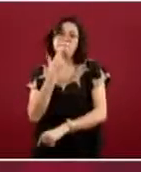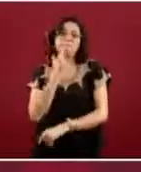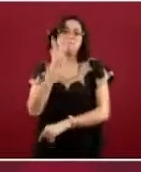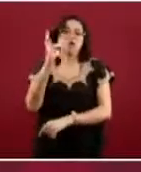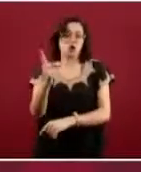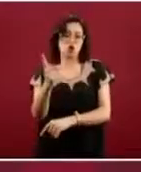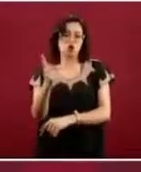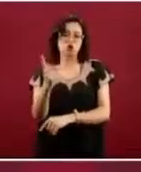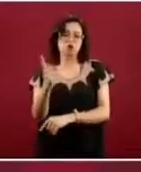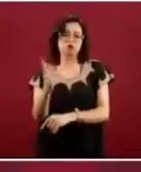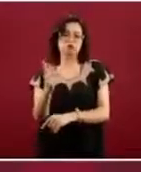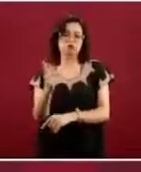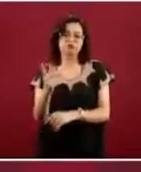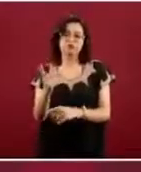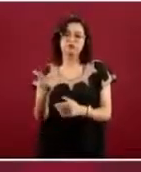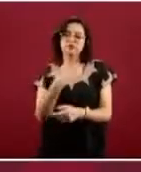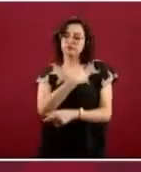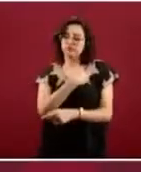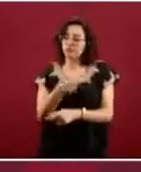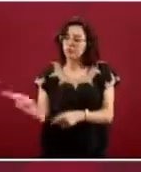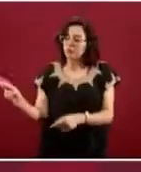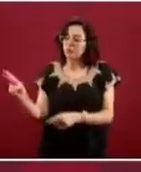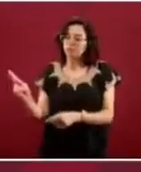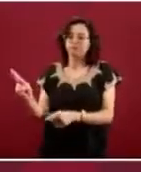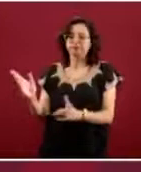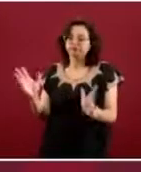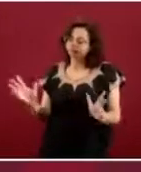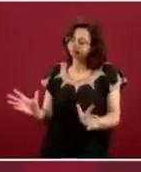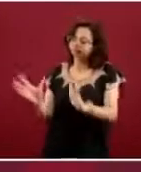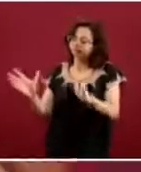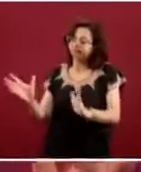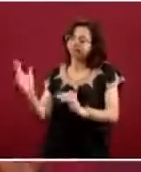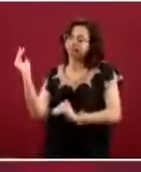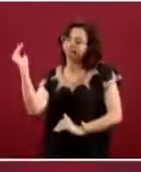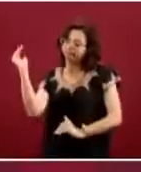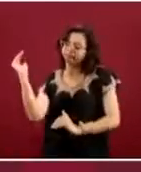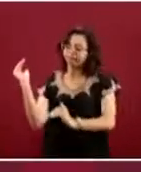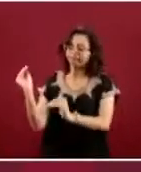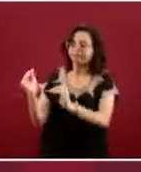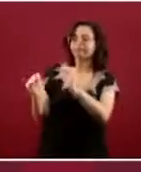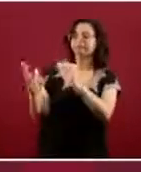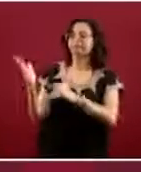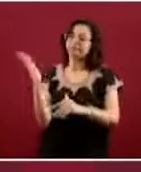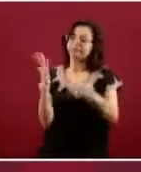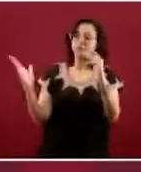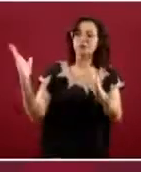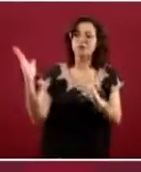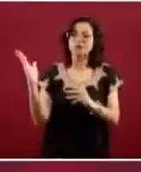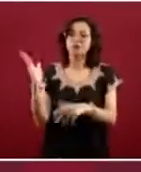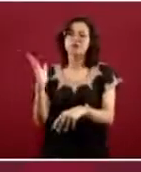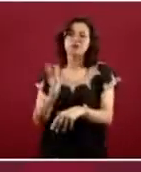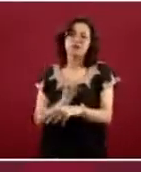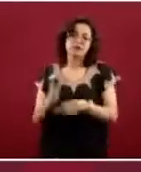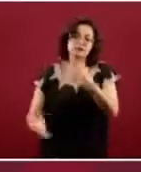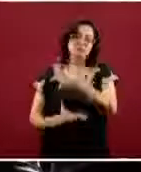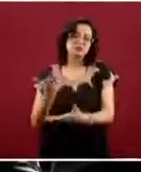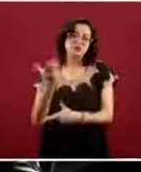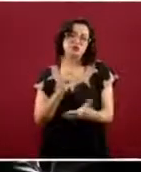y reducir la pobreza, mejorar el bienestar, expandir los servicios que garanticen los